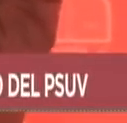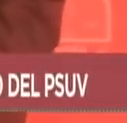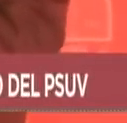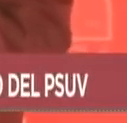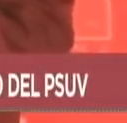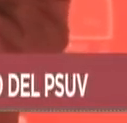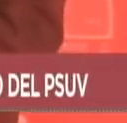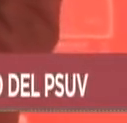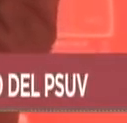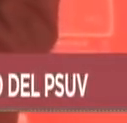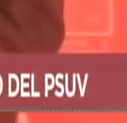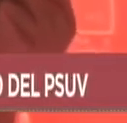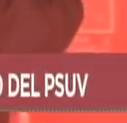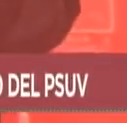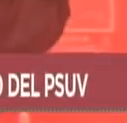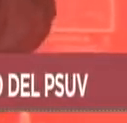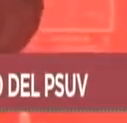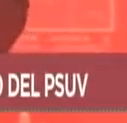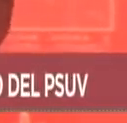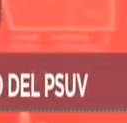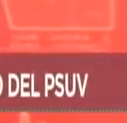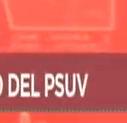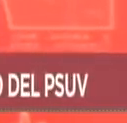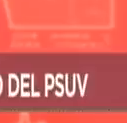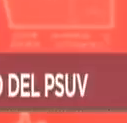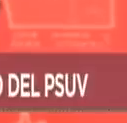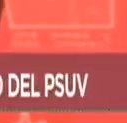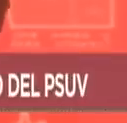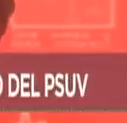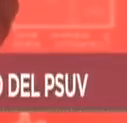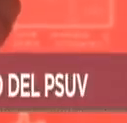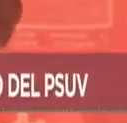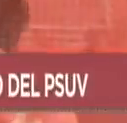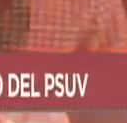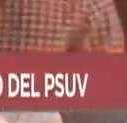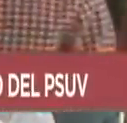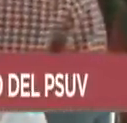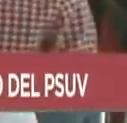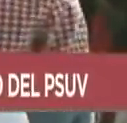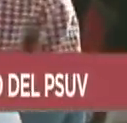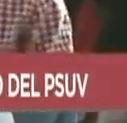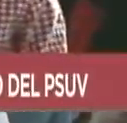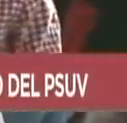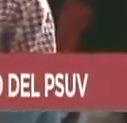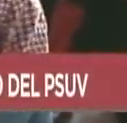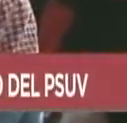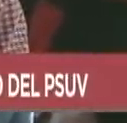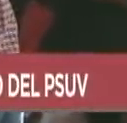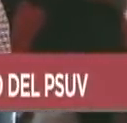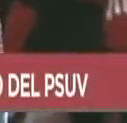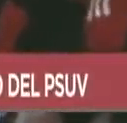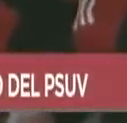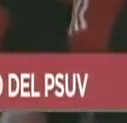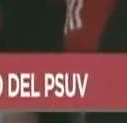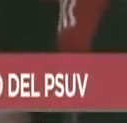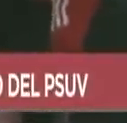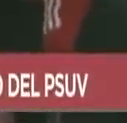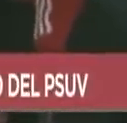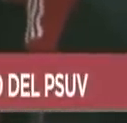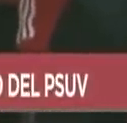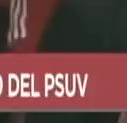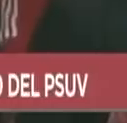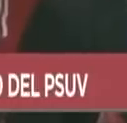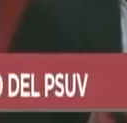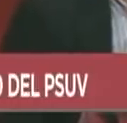alcaldes y gobernadores, que tiene que ver con el método para la selección de nuestros candidatos y nuestras